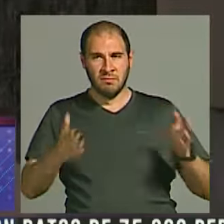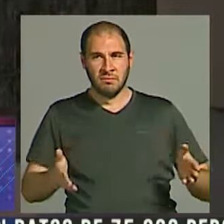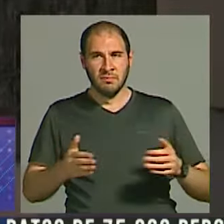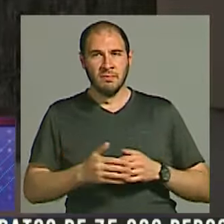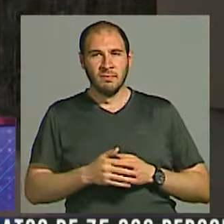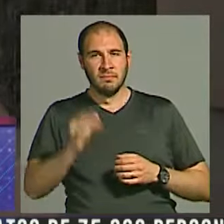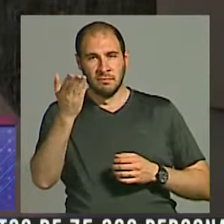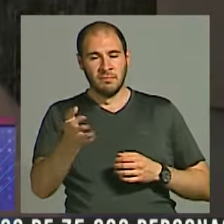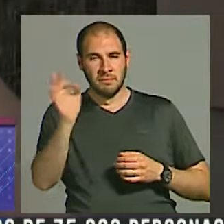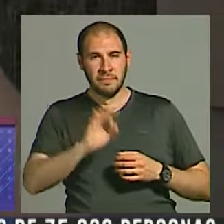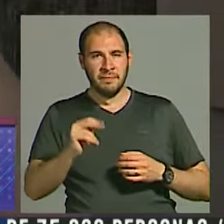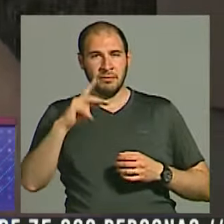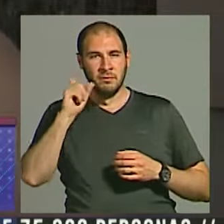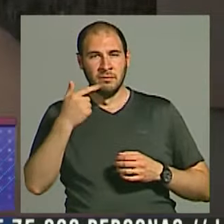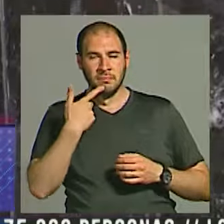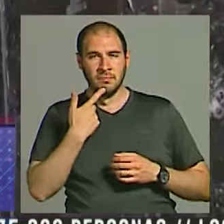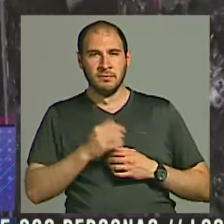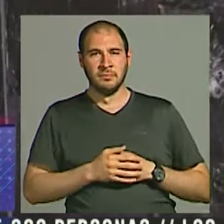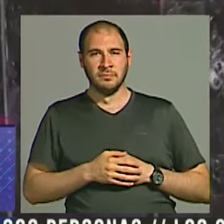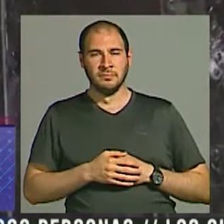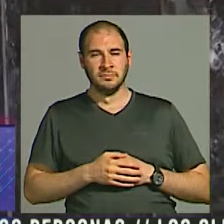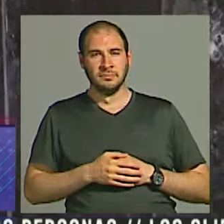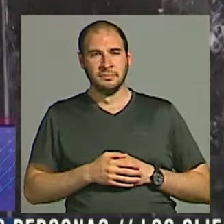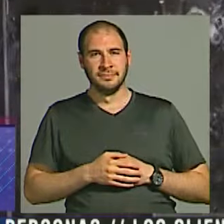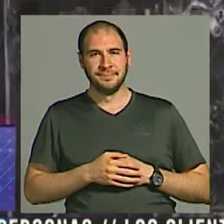un artista, Nicolás Franco, tomó